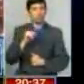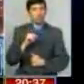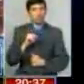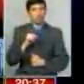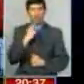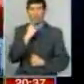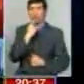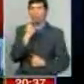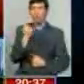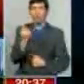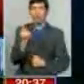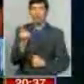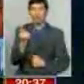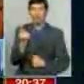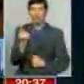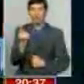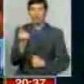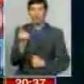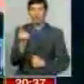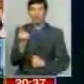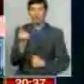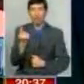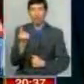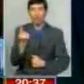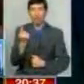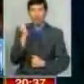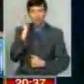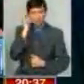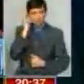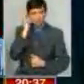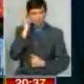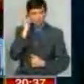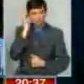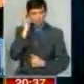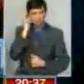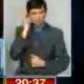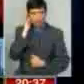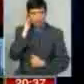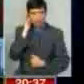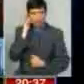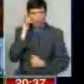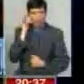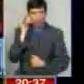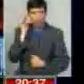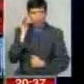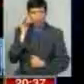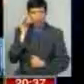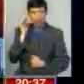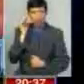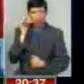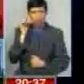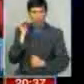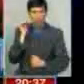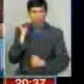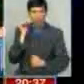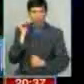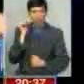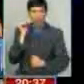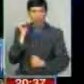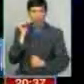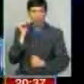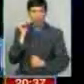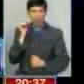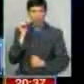Como é jogar no estádio tão longe de casa, mas que parece muito mais a casa do Chile, ficou totalmente